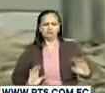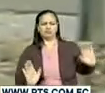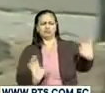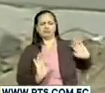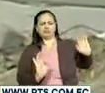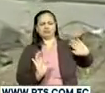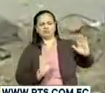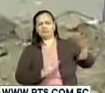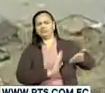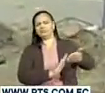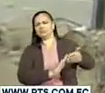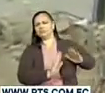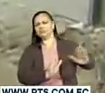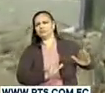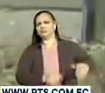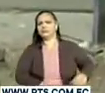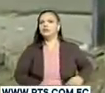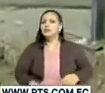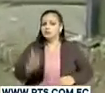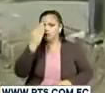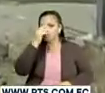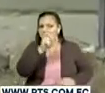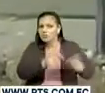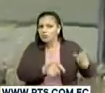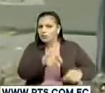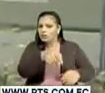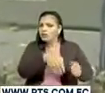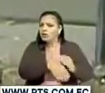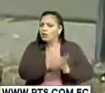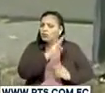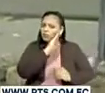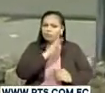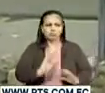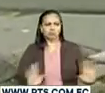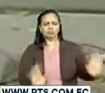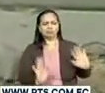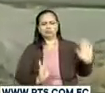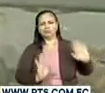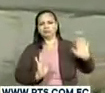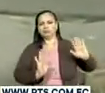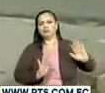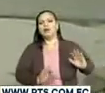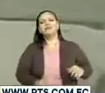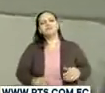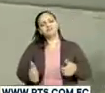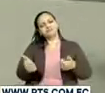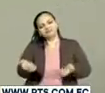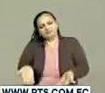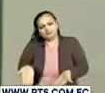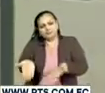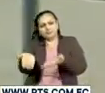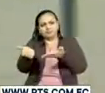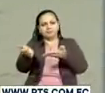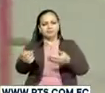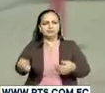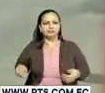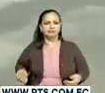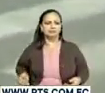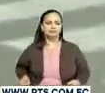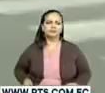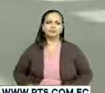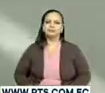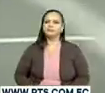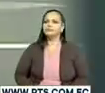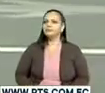en el lugar y... Sí, yo sí he visto, pero yo ando en esta cuestión. Bueno, no quiere salir el ciudadano. A ver si conversamos con otro señor por acá, que están